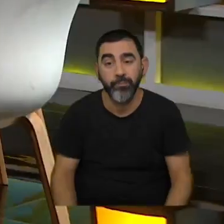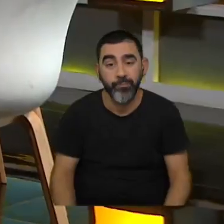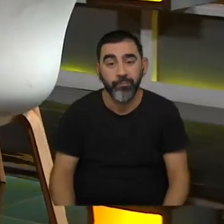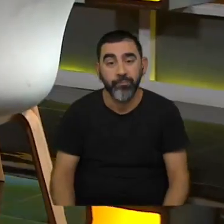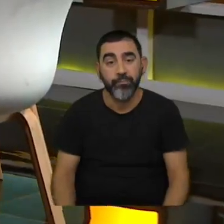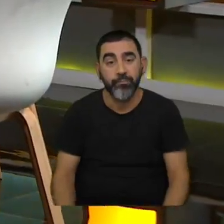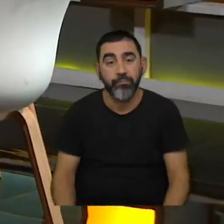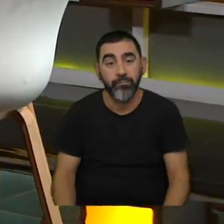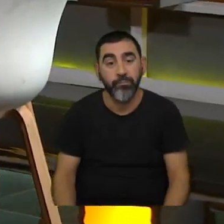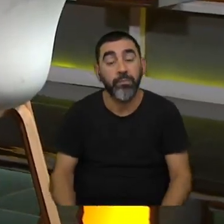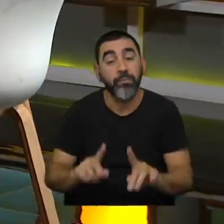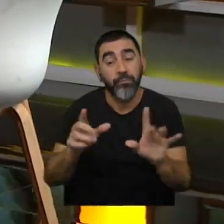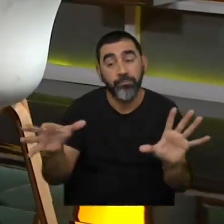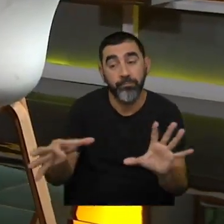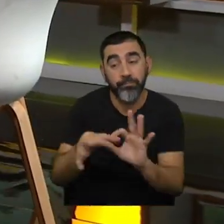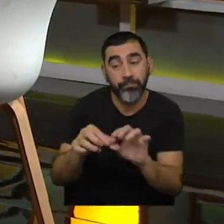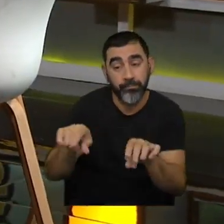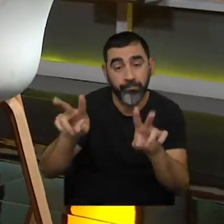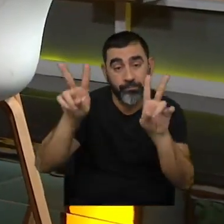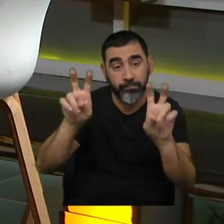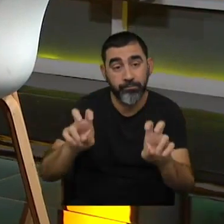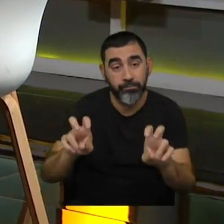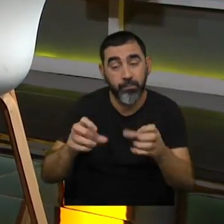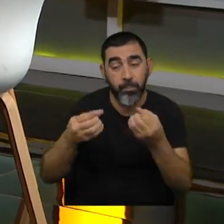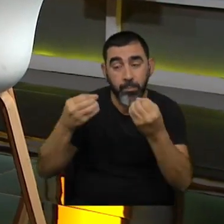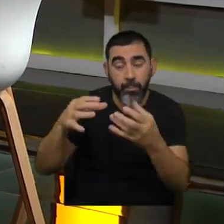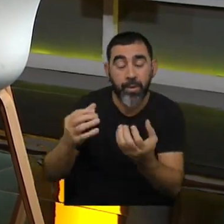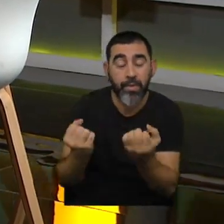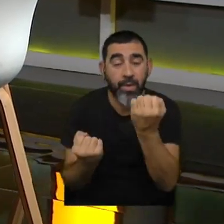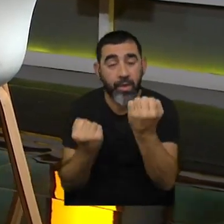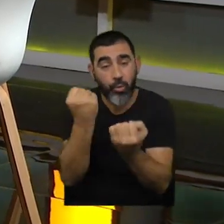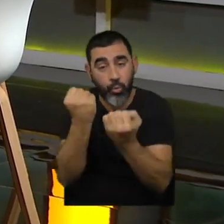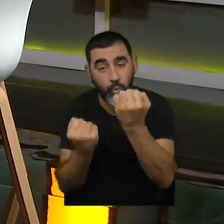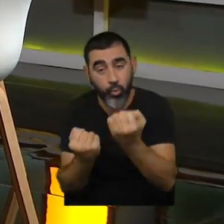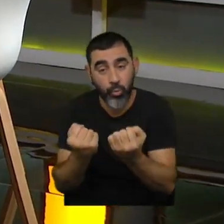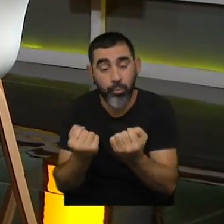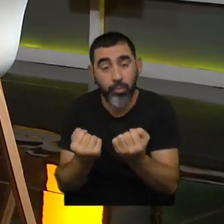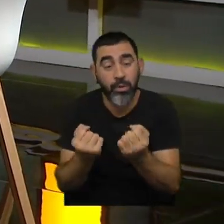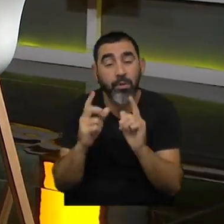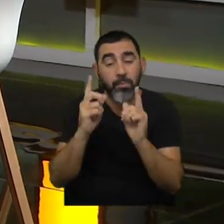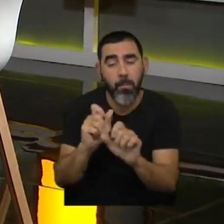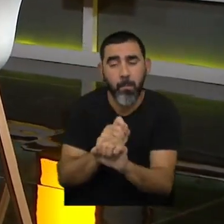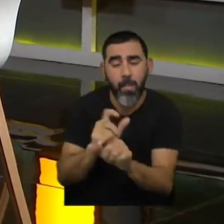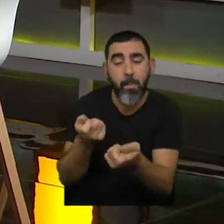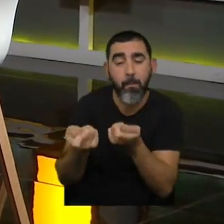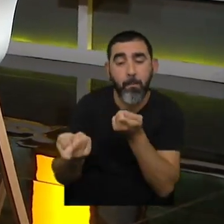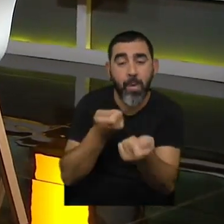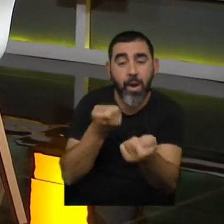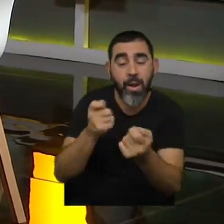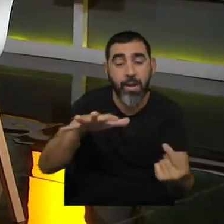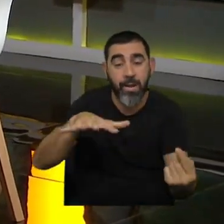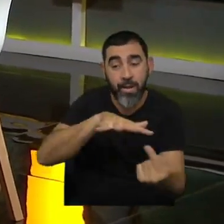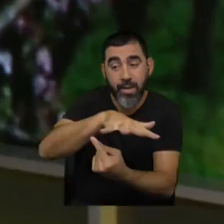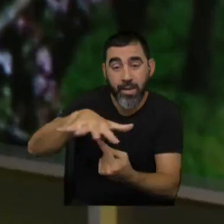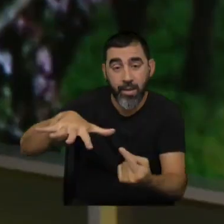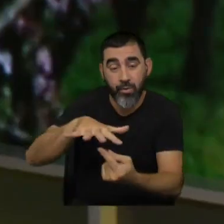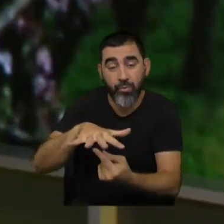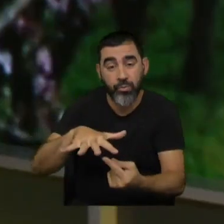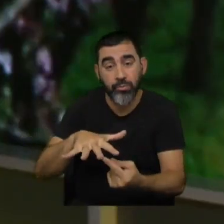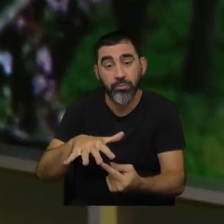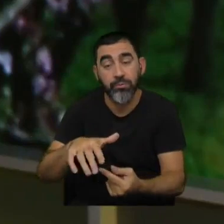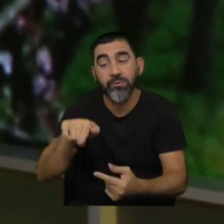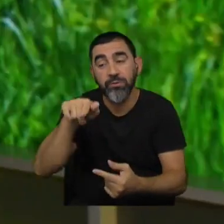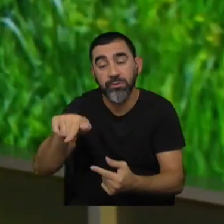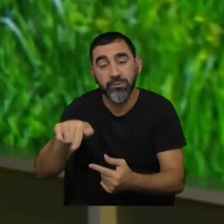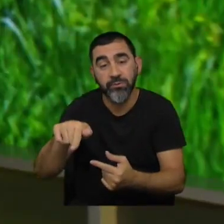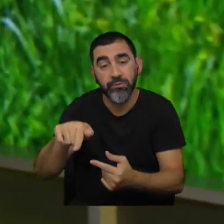Además de lo que va asociado a esto, que claramente pérdidas económicas, señales de un mal manejo ambiental y demás, justamente eso,